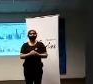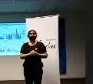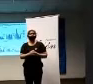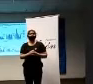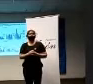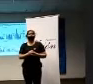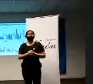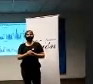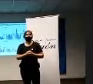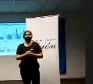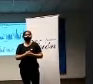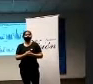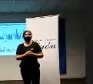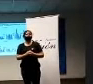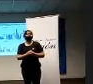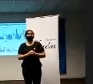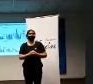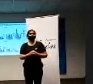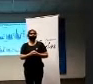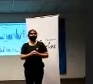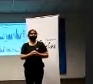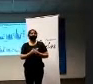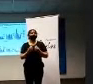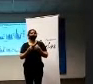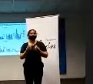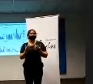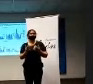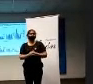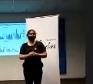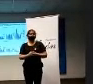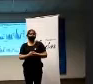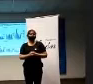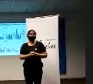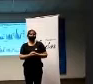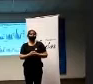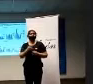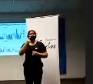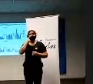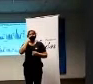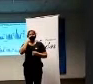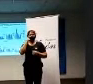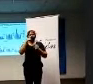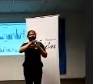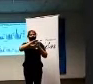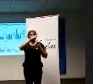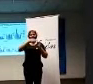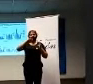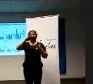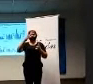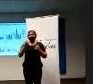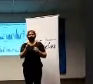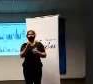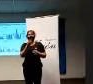San Pedro, Concepción, Amambay, y cómo fueron también disminuyendo más del 80% o 80%